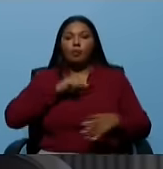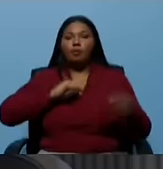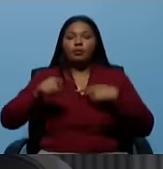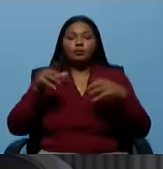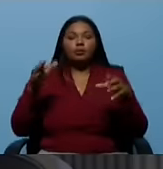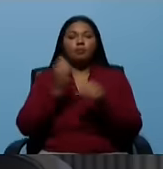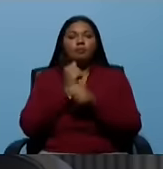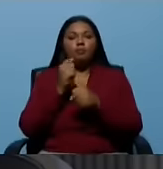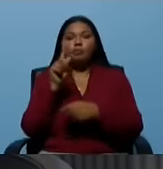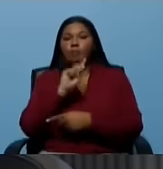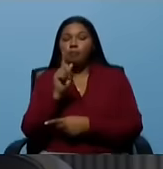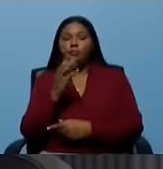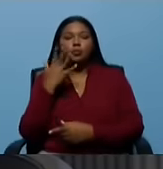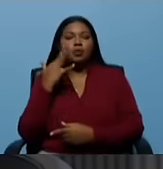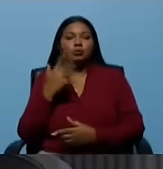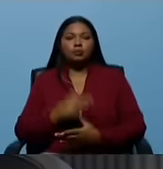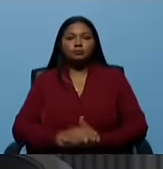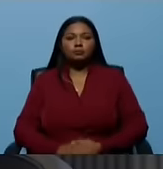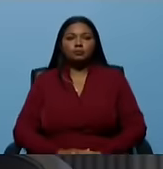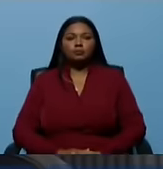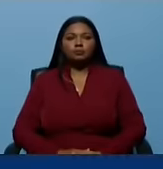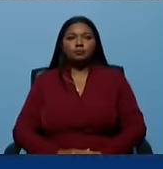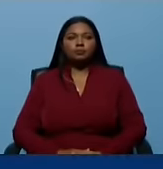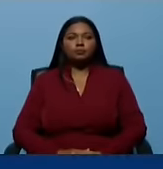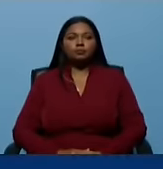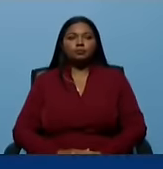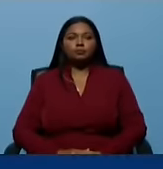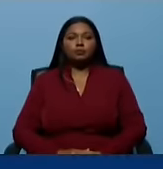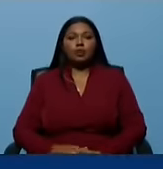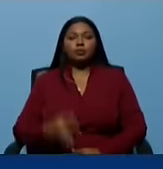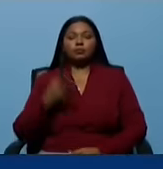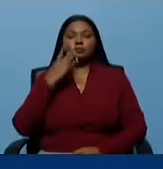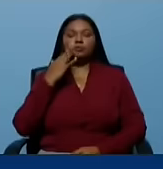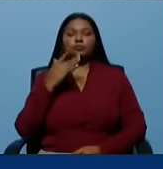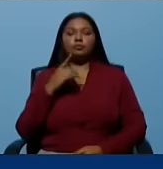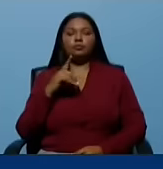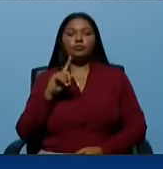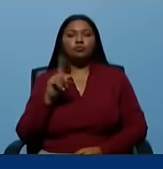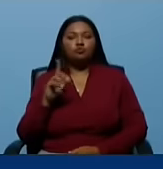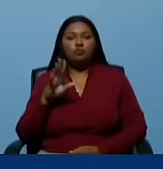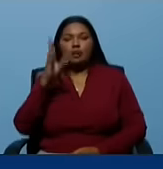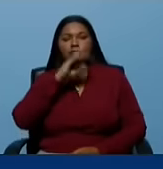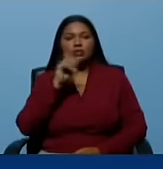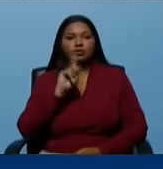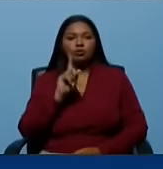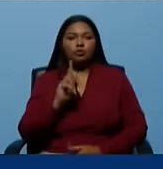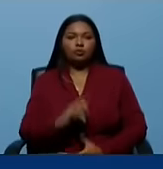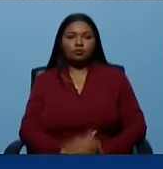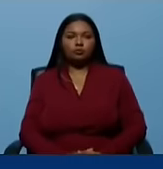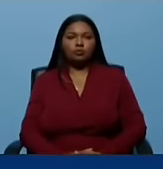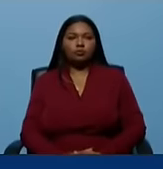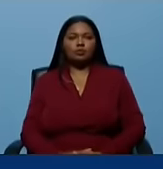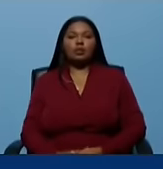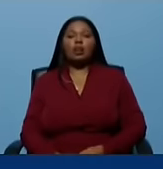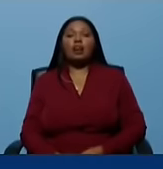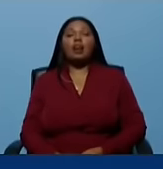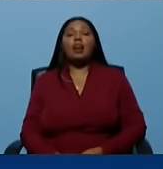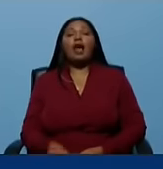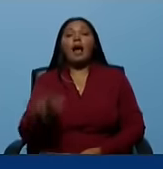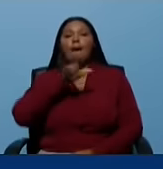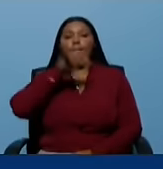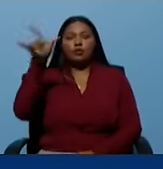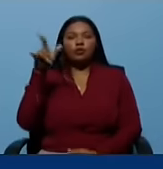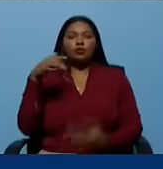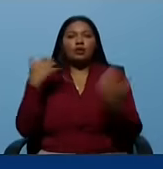detenciones en el caso deas en el caso de no en el caso de del avión Argentina creo que fue una